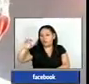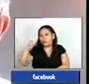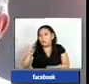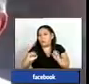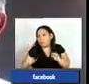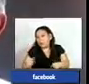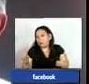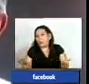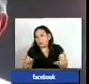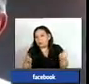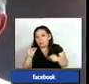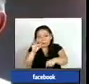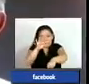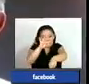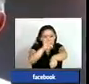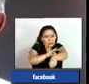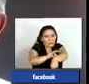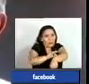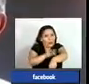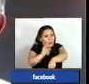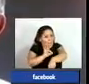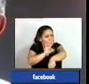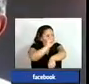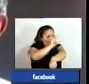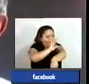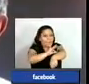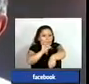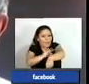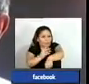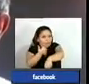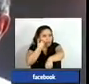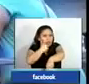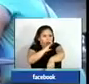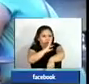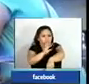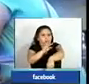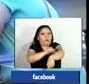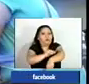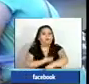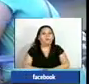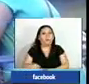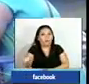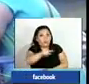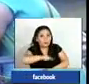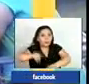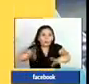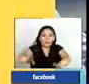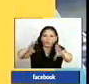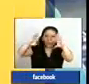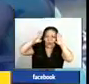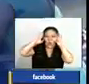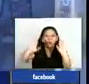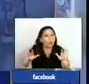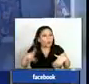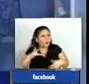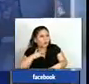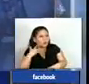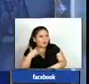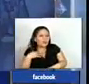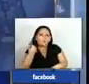cantidad enorme de enfermedades infecciosas. Ponga mucha atención a los síntomas de estas